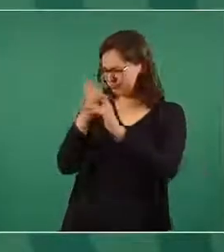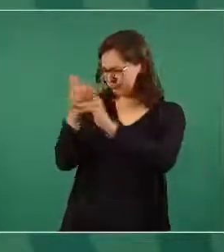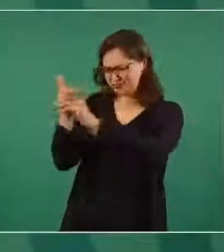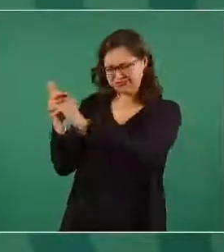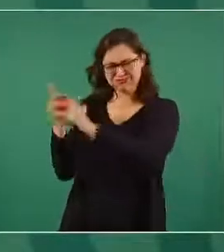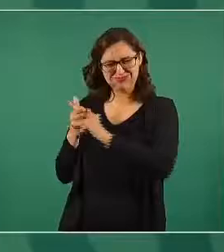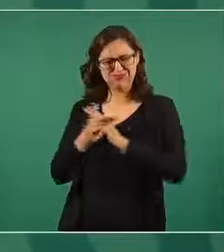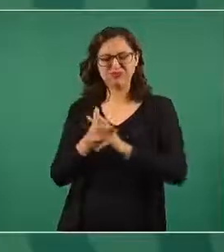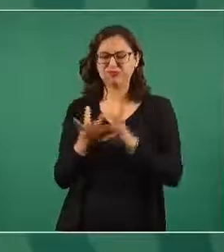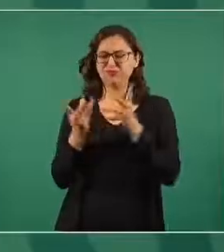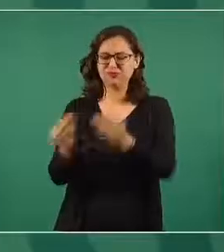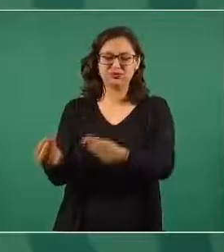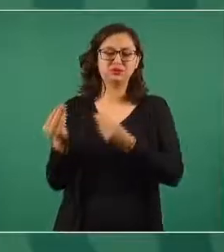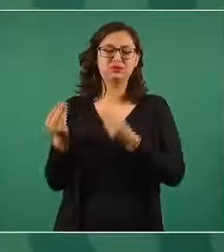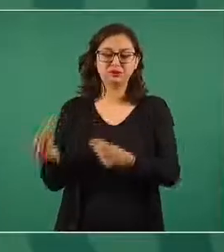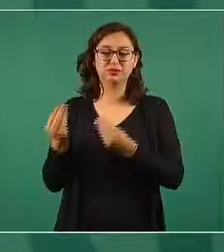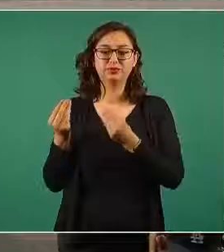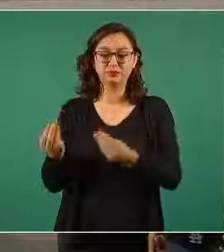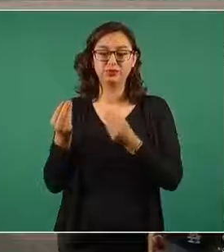acabarlos.